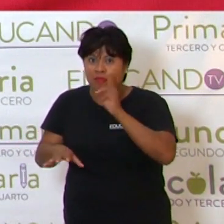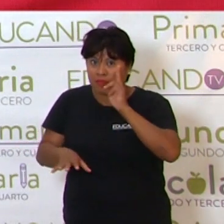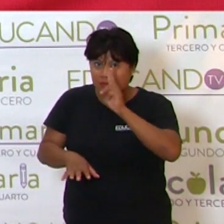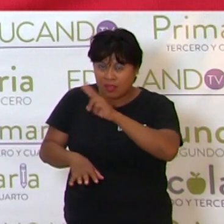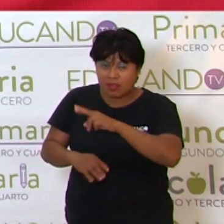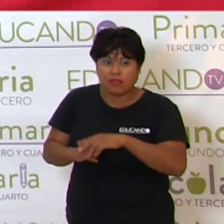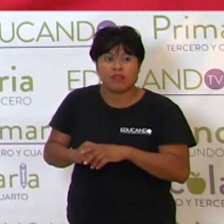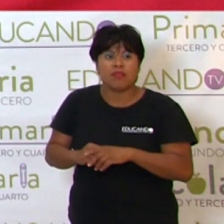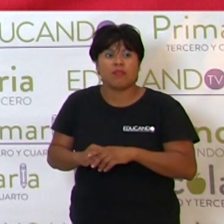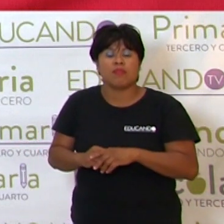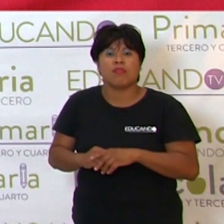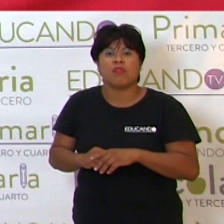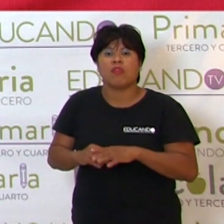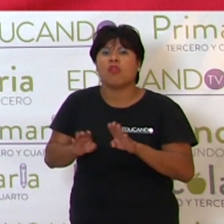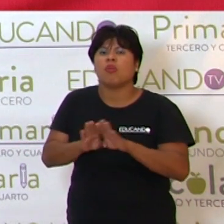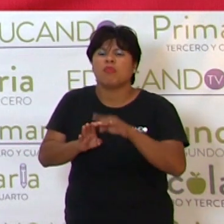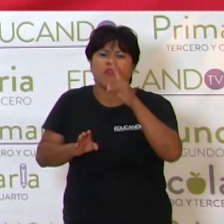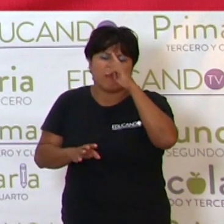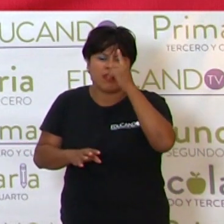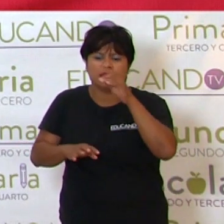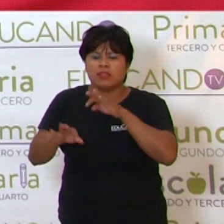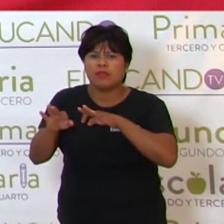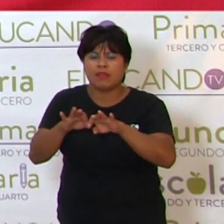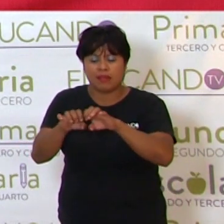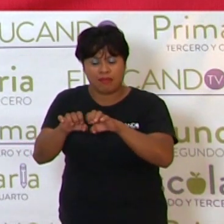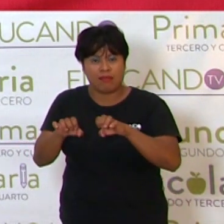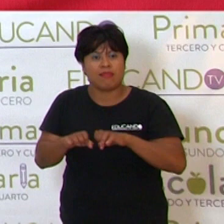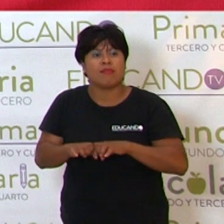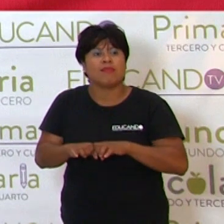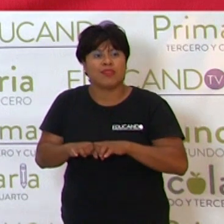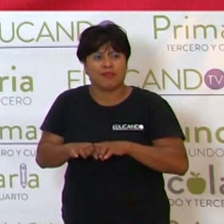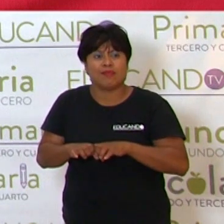cuenta qué fácil es trabajar en equipo?